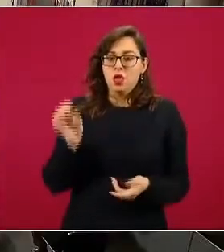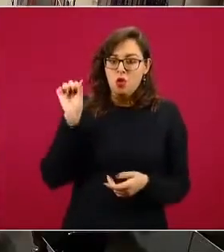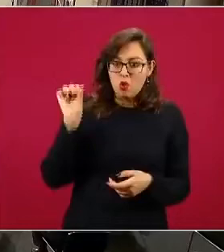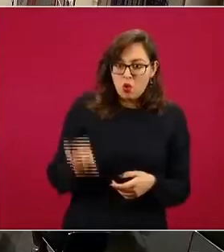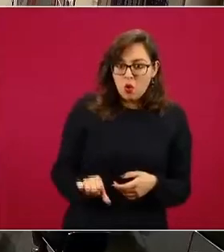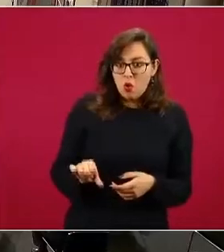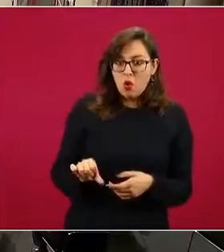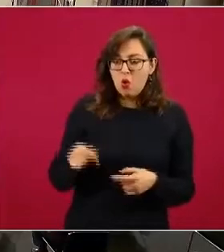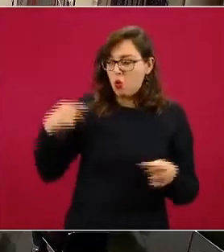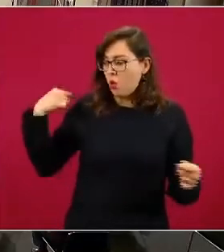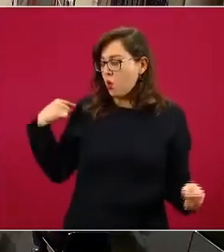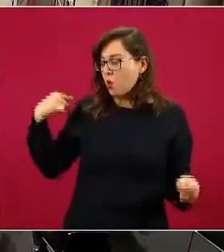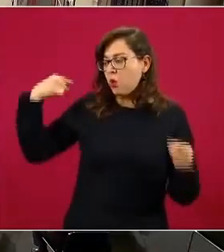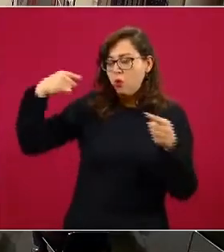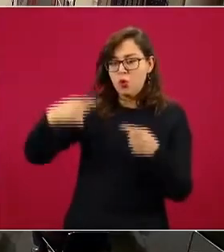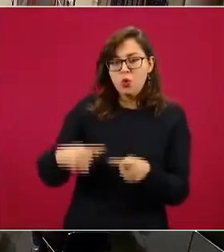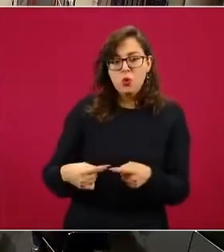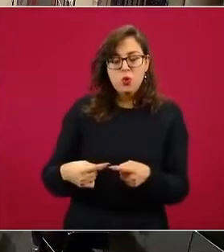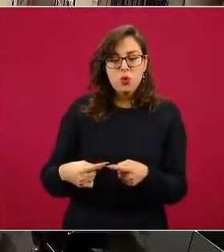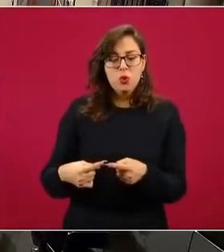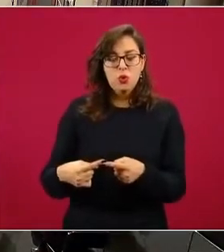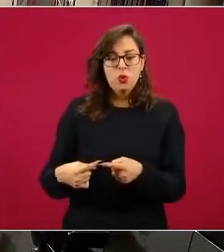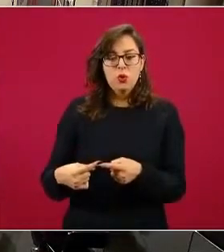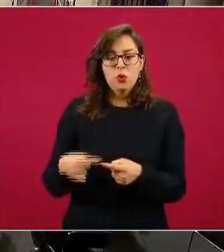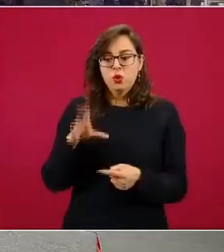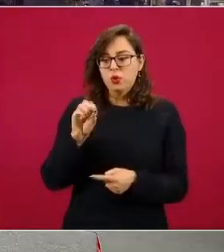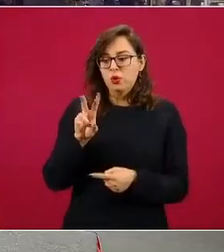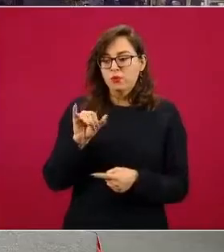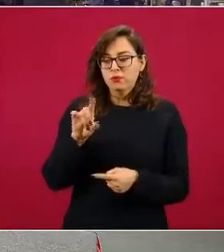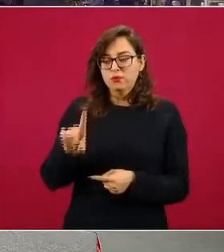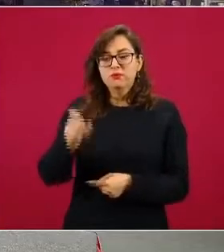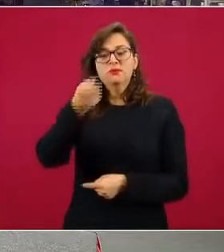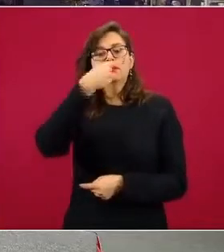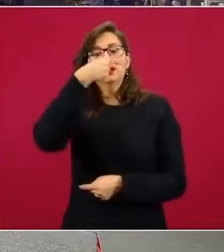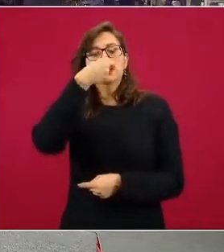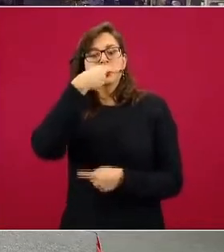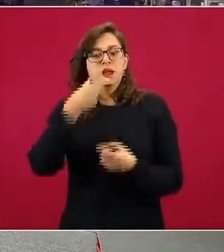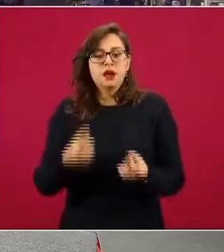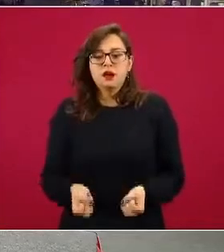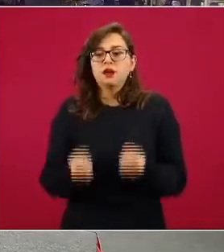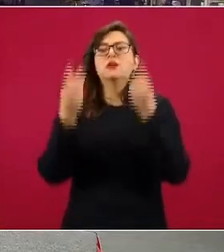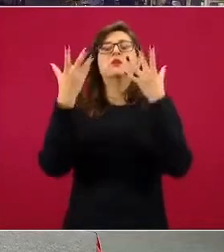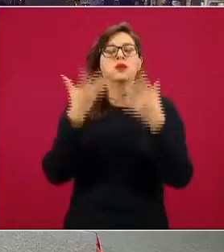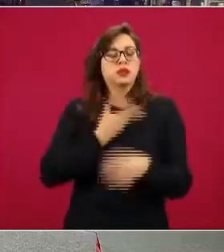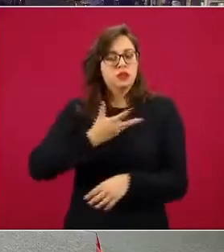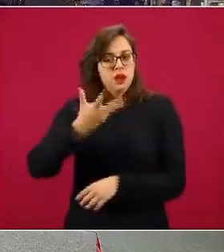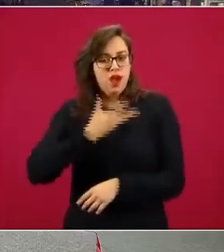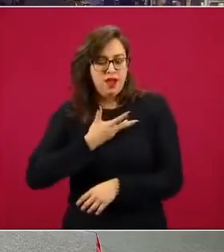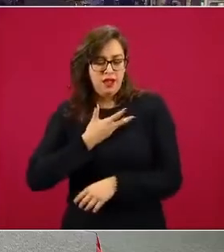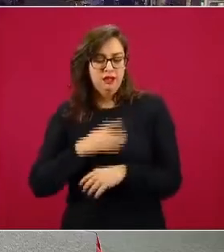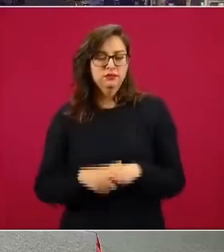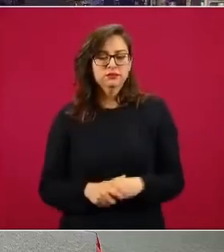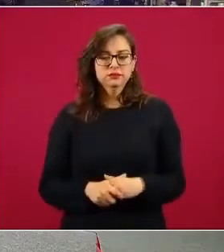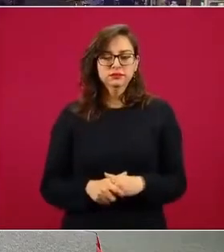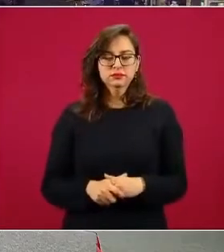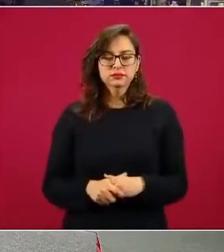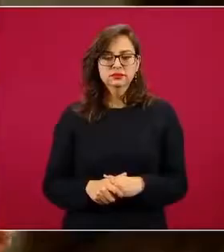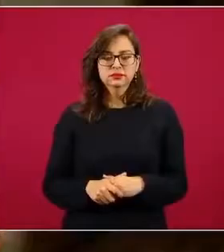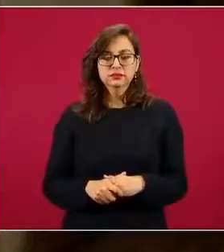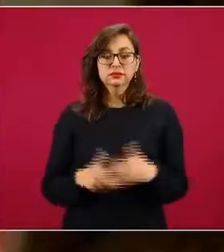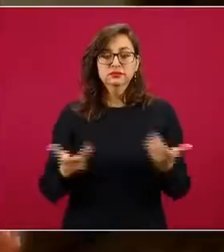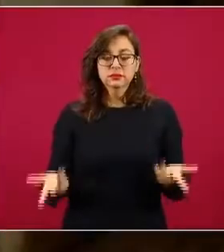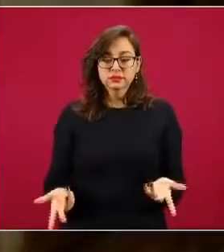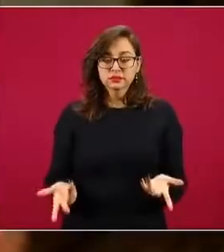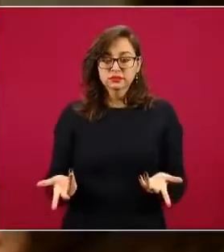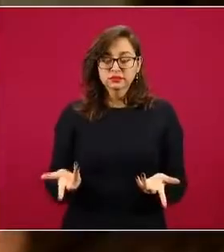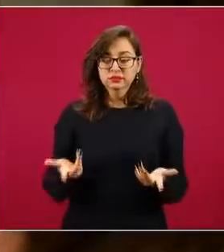cuántos tratamientos hay para el COVID, para ya atender a las personas que ya lo tienen, y cuántos